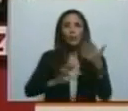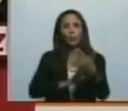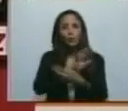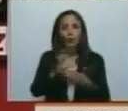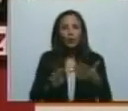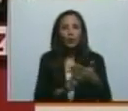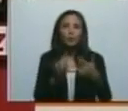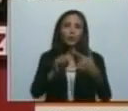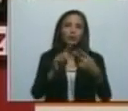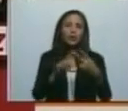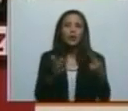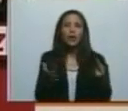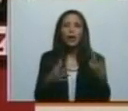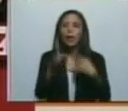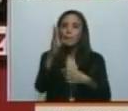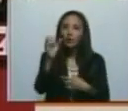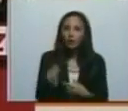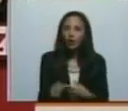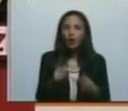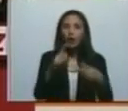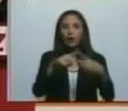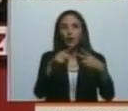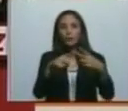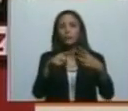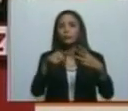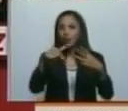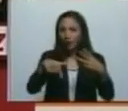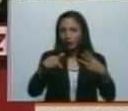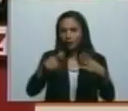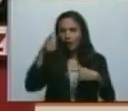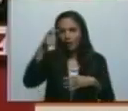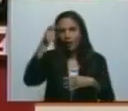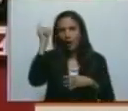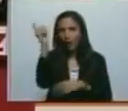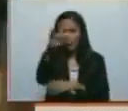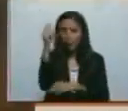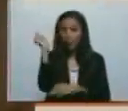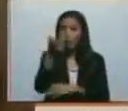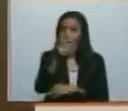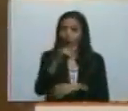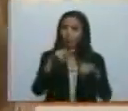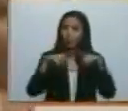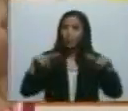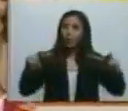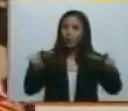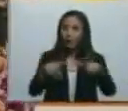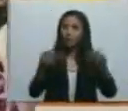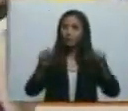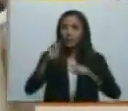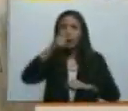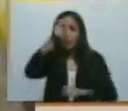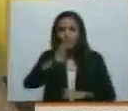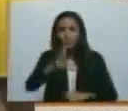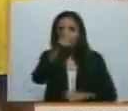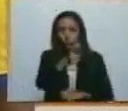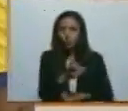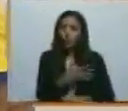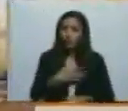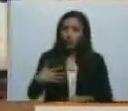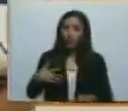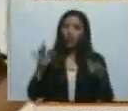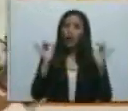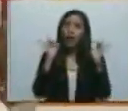en Guasdualito, hay pueblo organizado para defender la revolución. Tengan la certeza que es así.